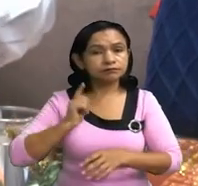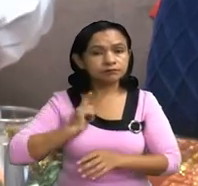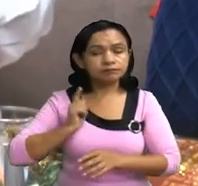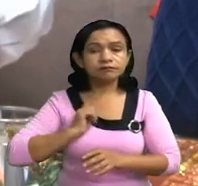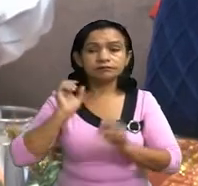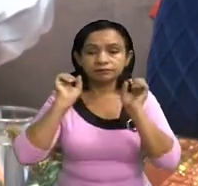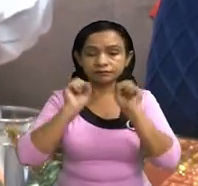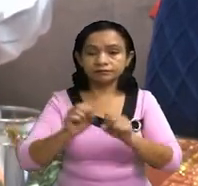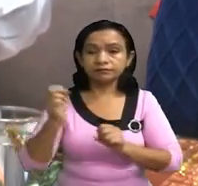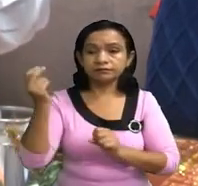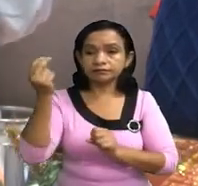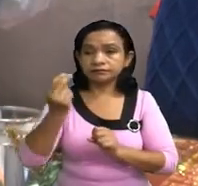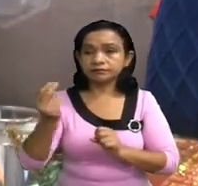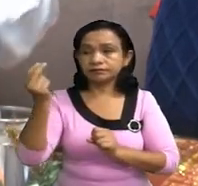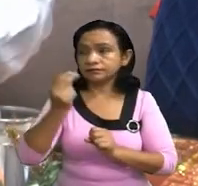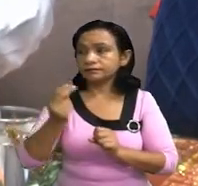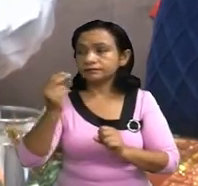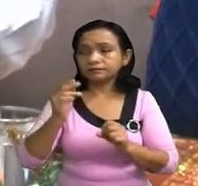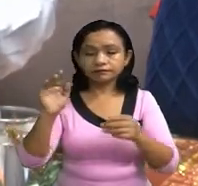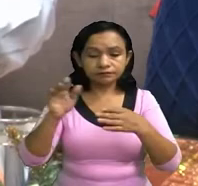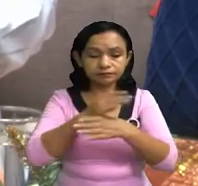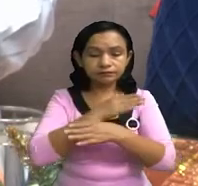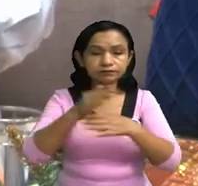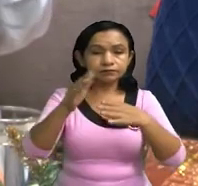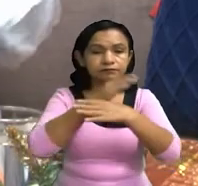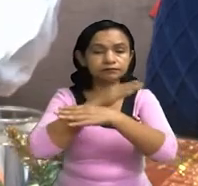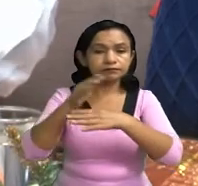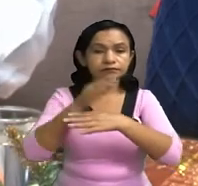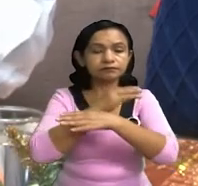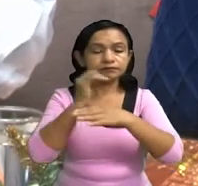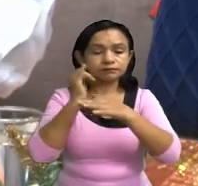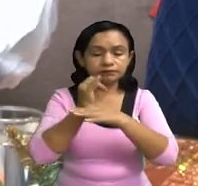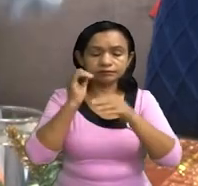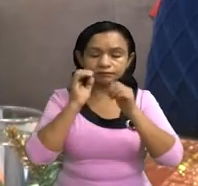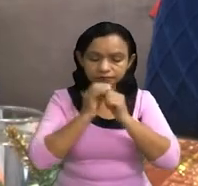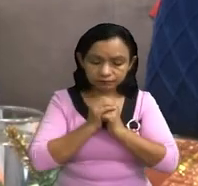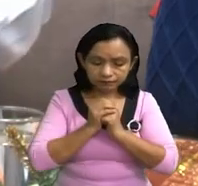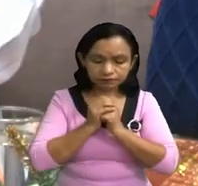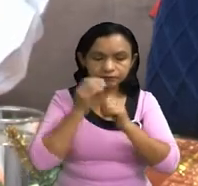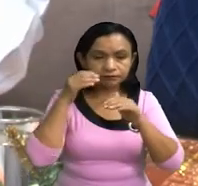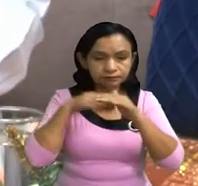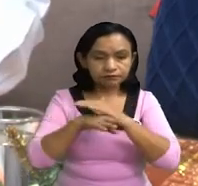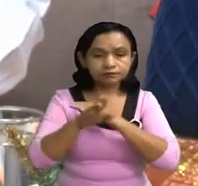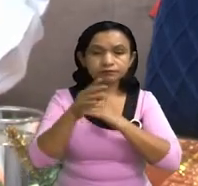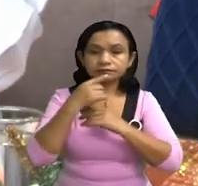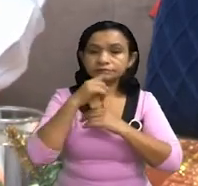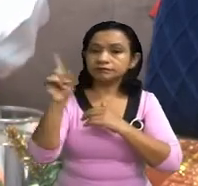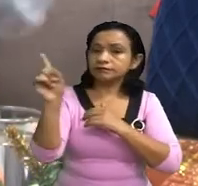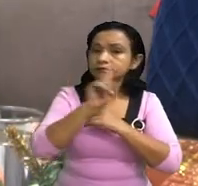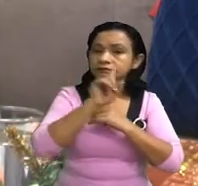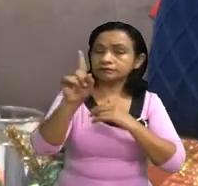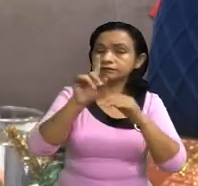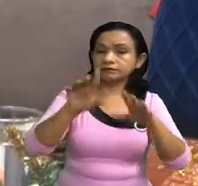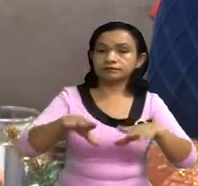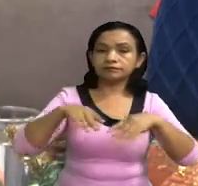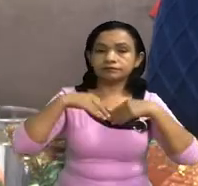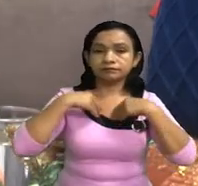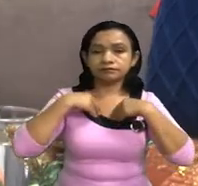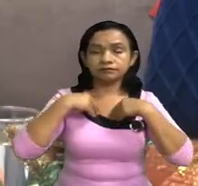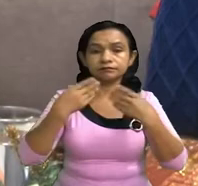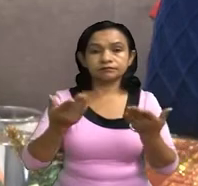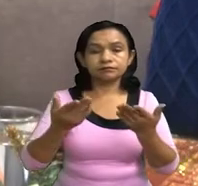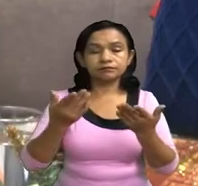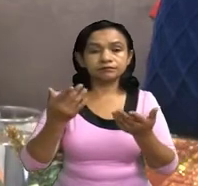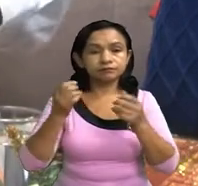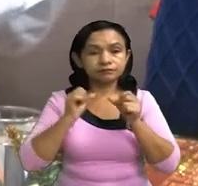uso de los templos para llegar a orar, y rechazamos que nos seamos